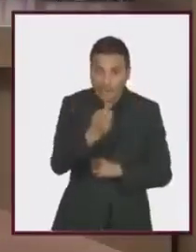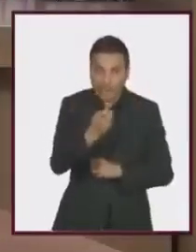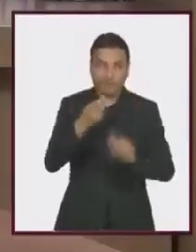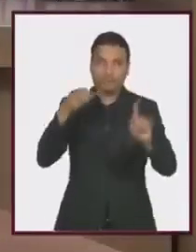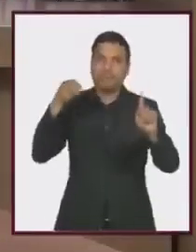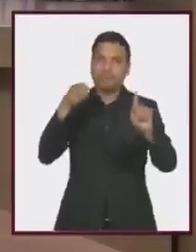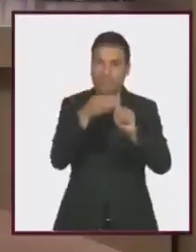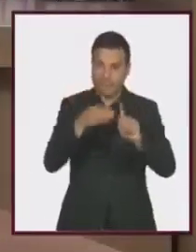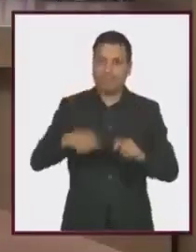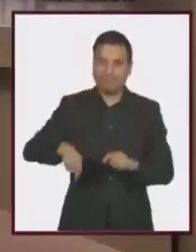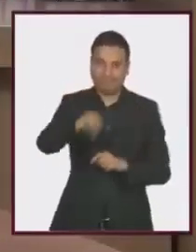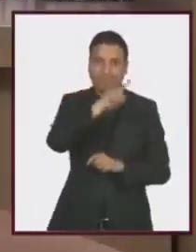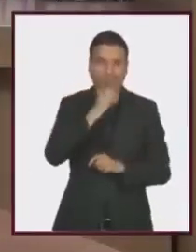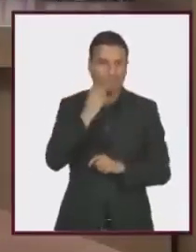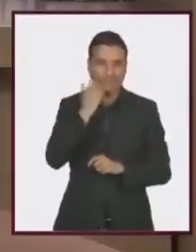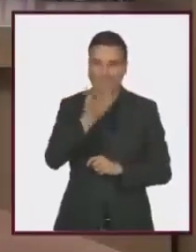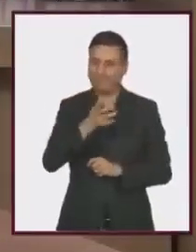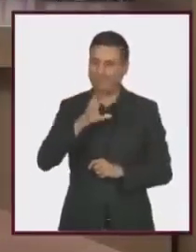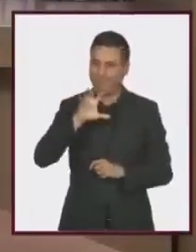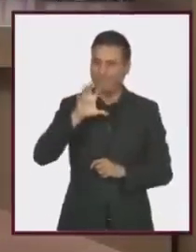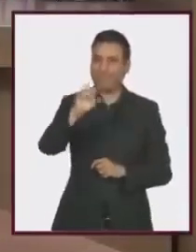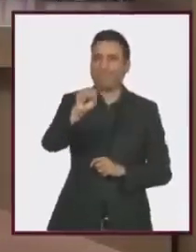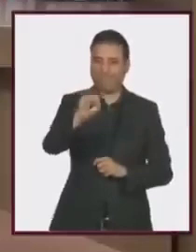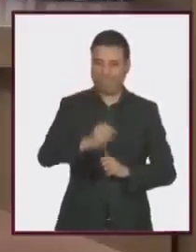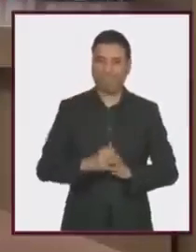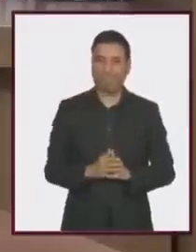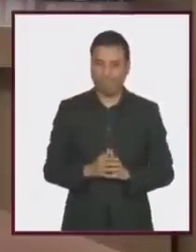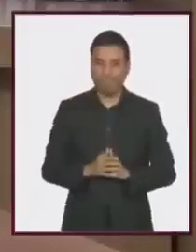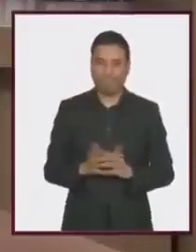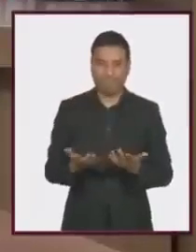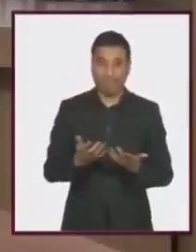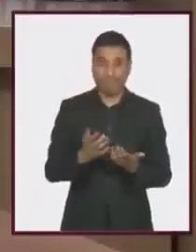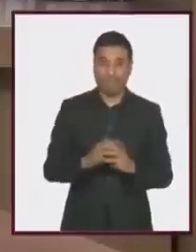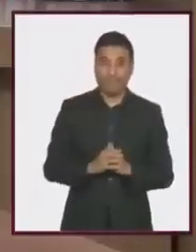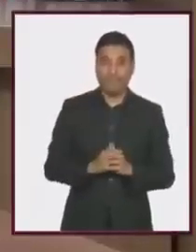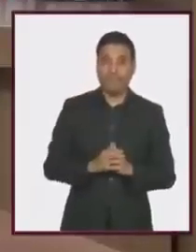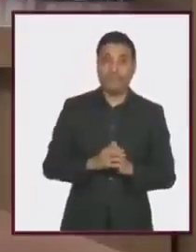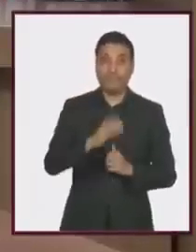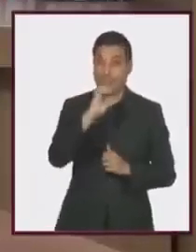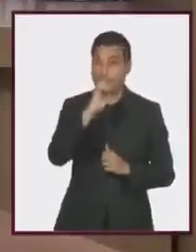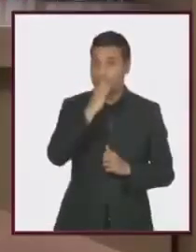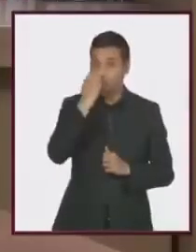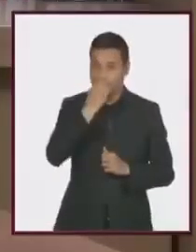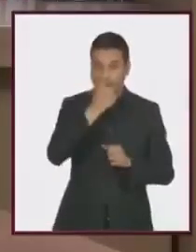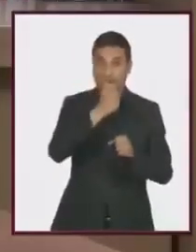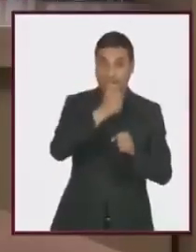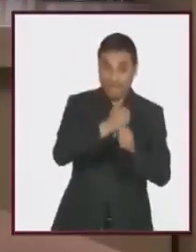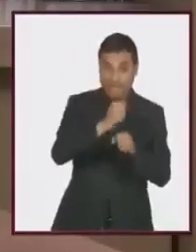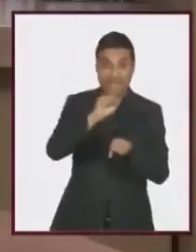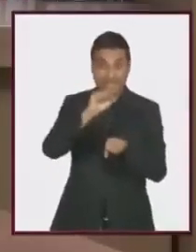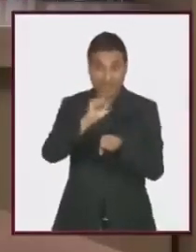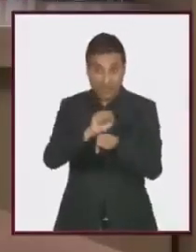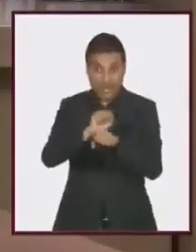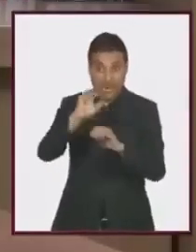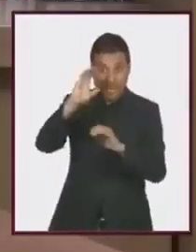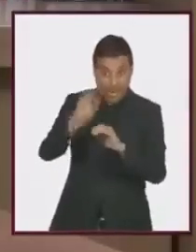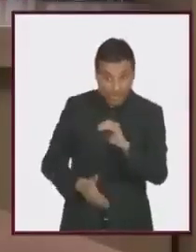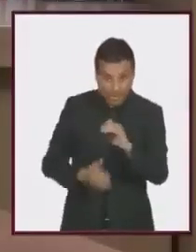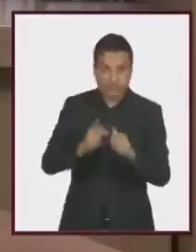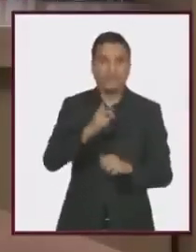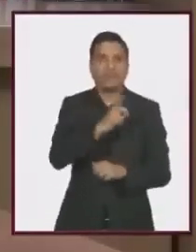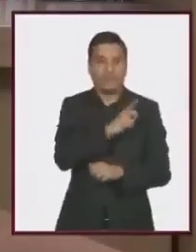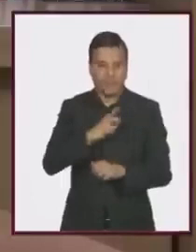cual queremos arribar una vez concluida la educación básica. Y tiene que ver con estos principios que yo